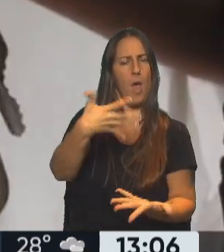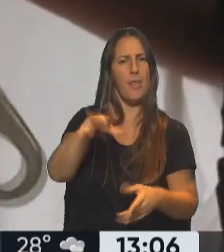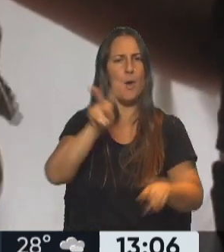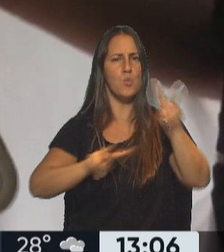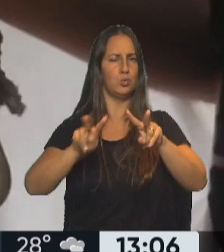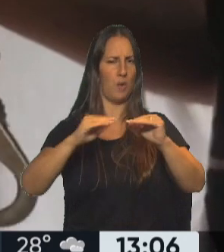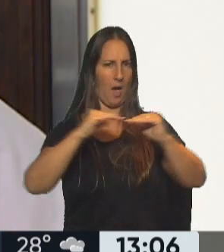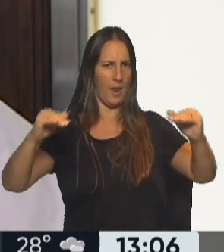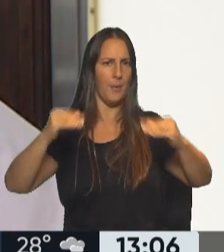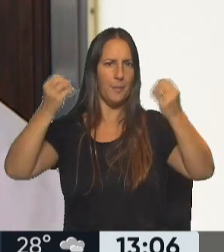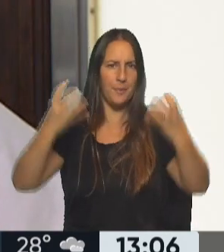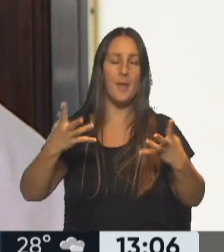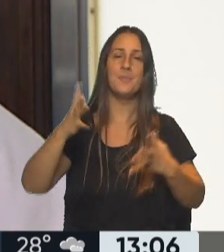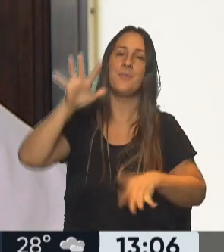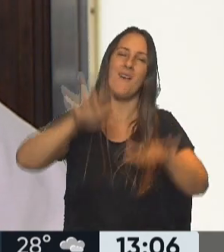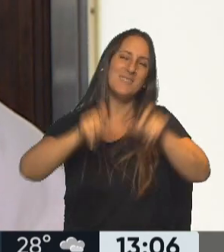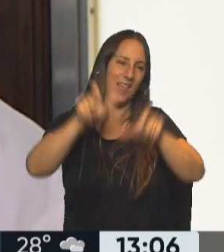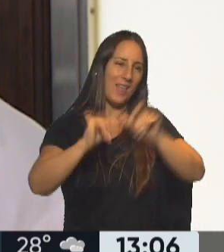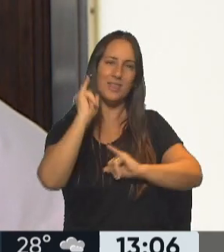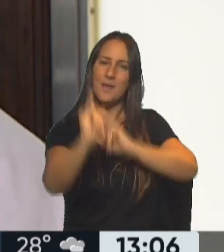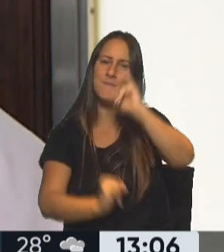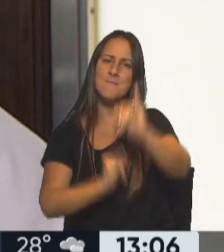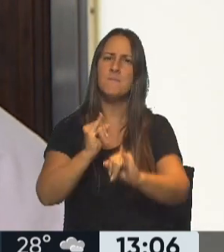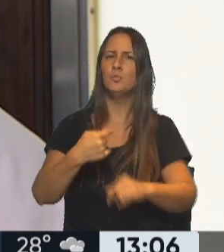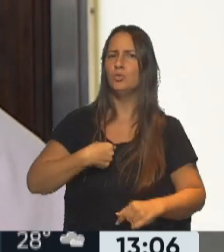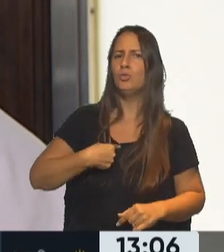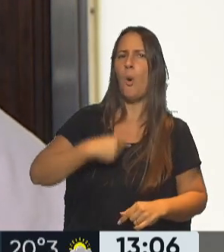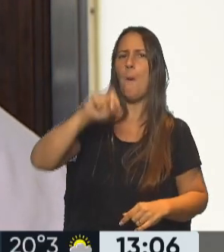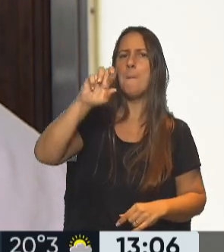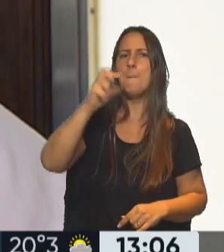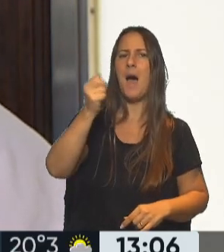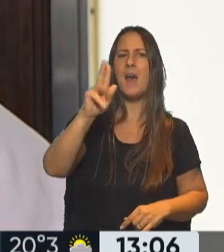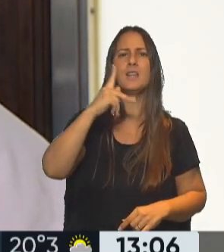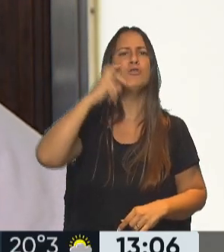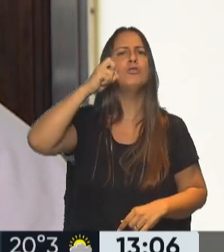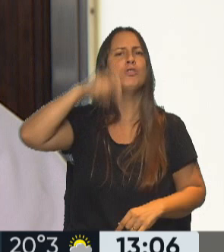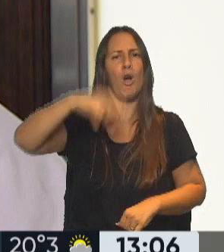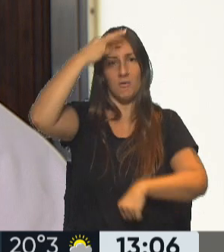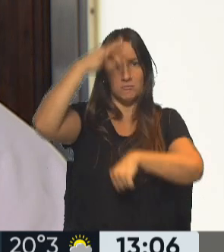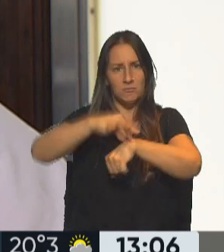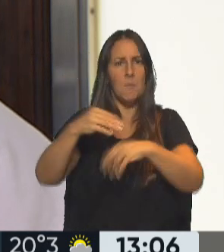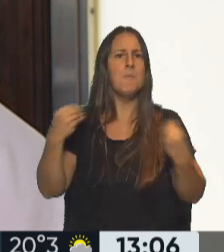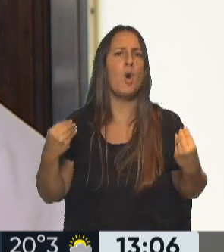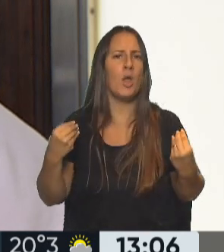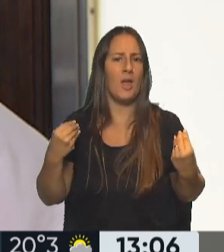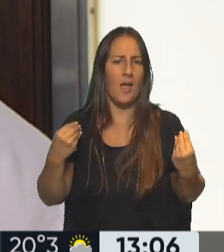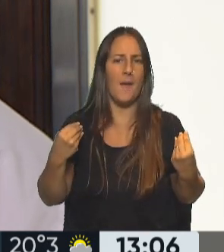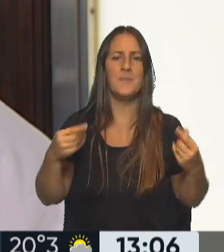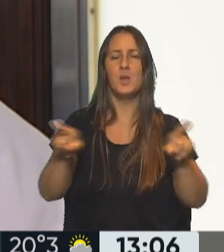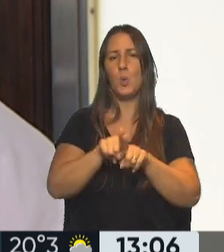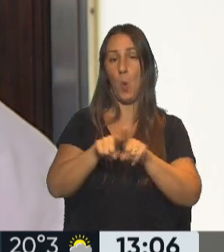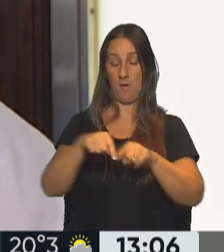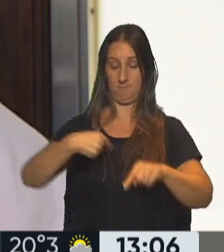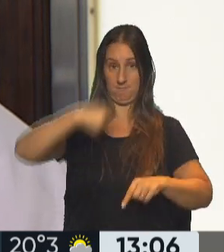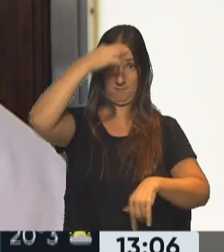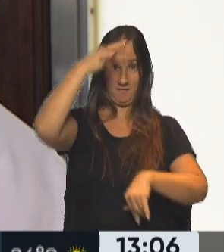es bueno explicarle a la gente, ¿por qué tengo Parkinson? Bueno, porque uno perdió entre el